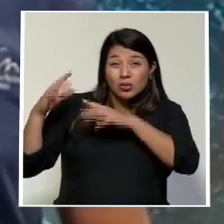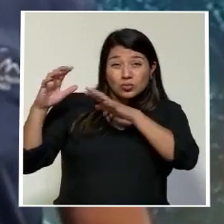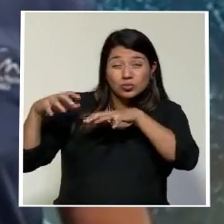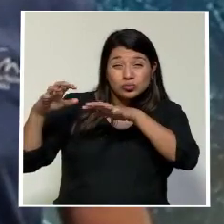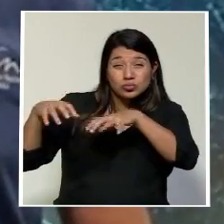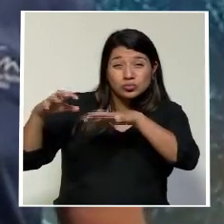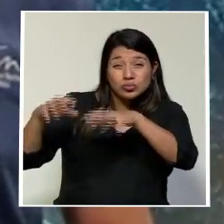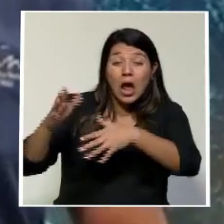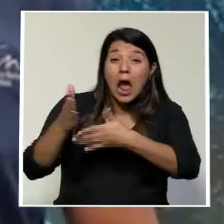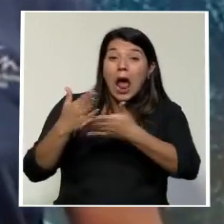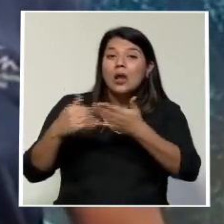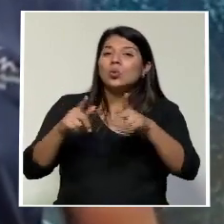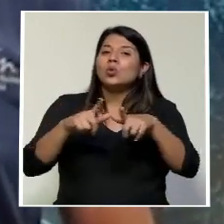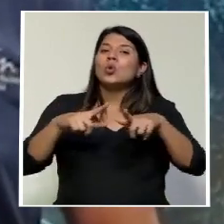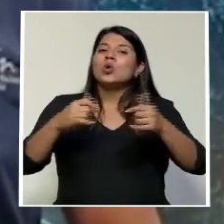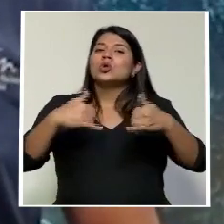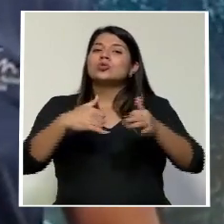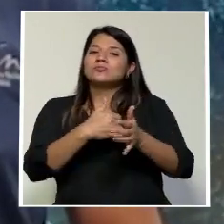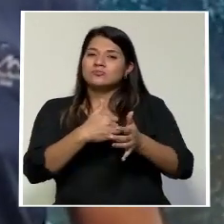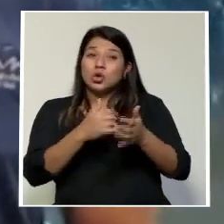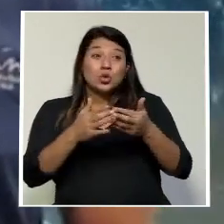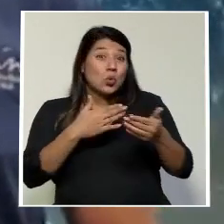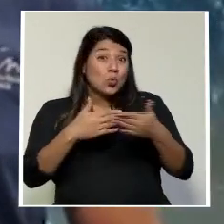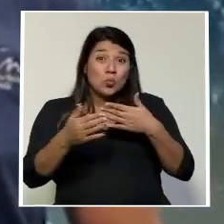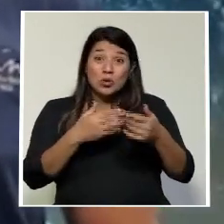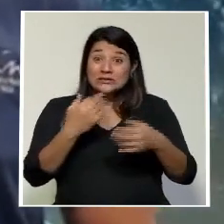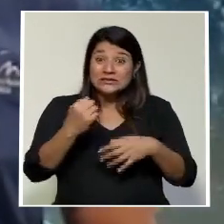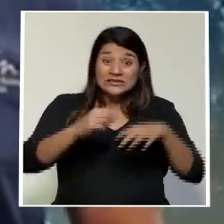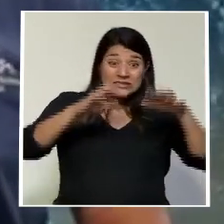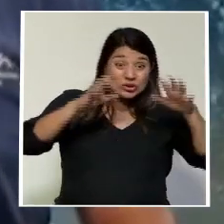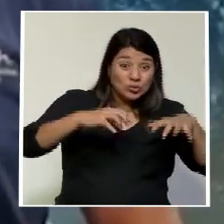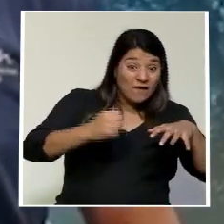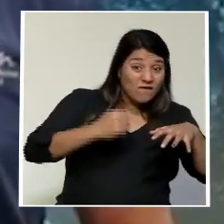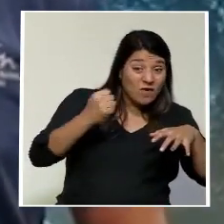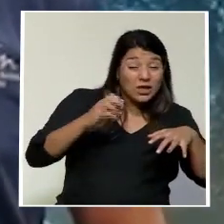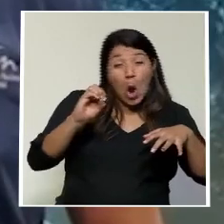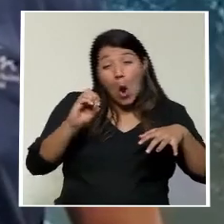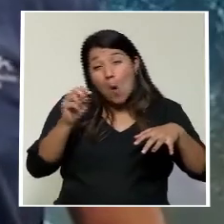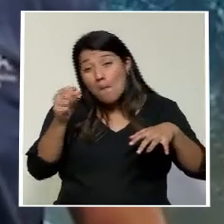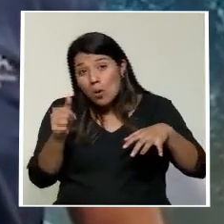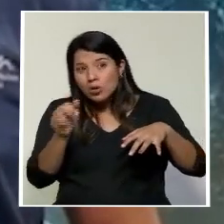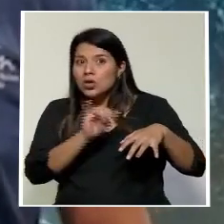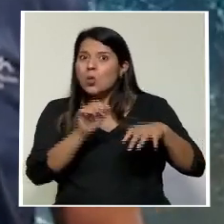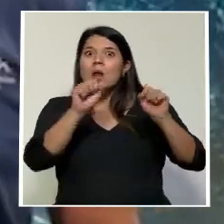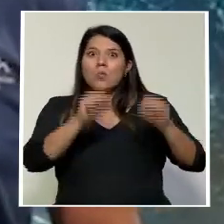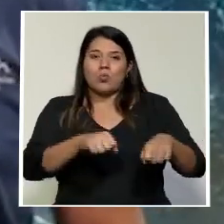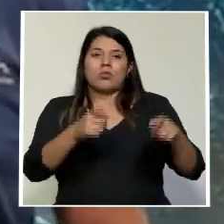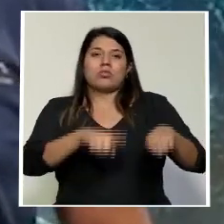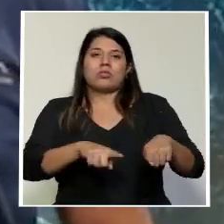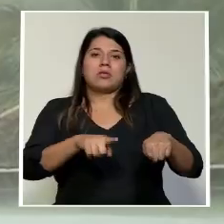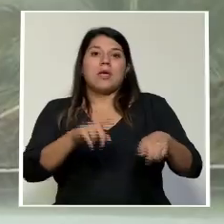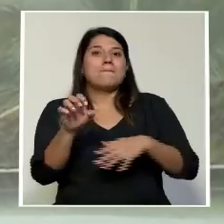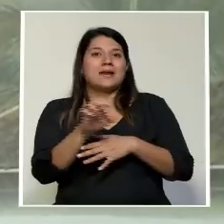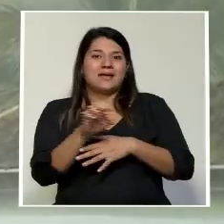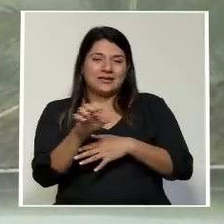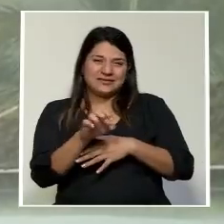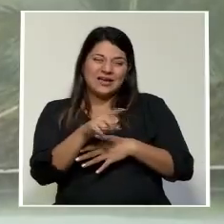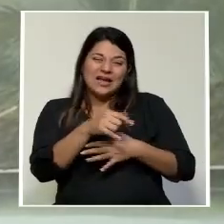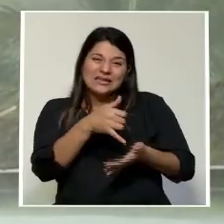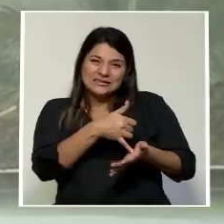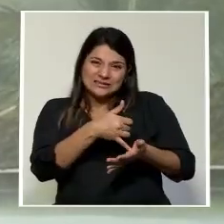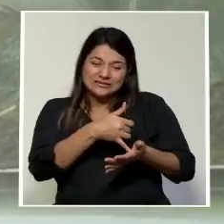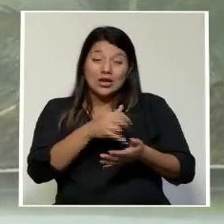vulnerables que, sin importar la intensidad de la lluvia, pueden nuevamente presentar incidentes para las próximas horas. Lugares